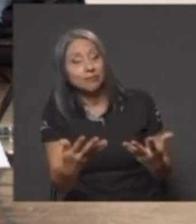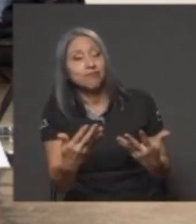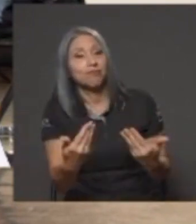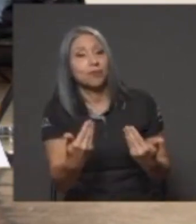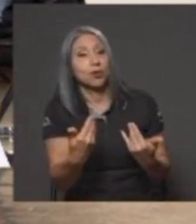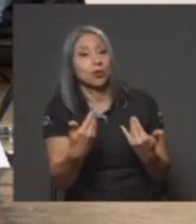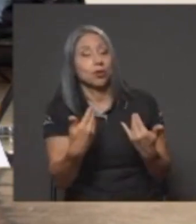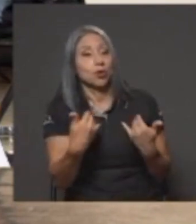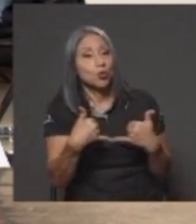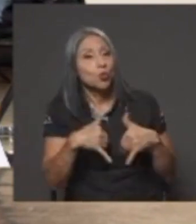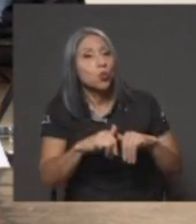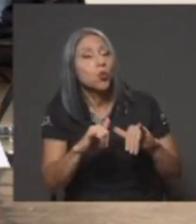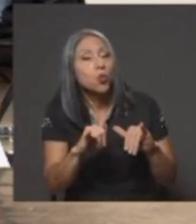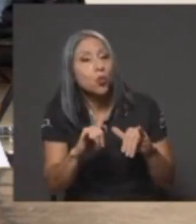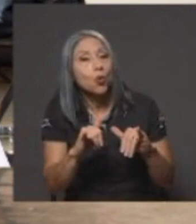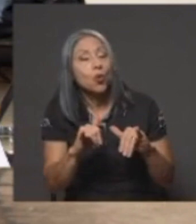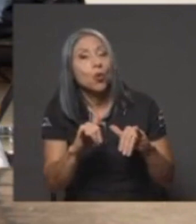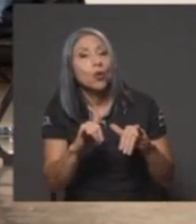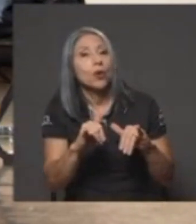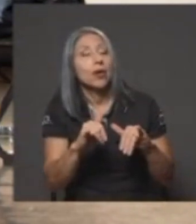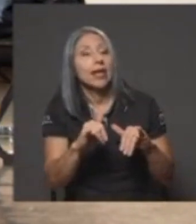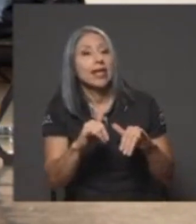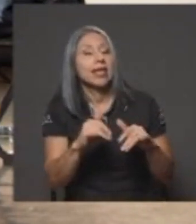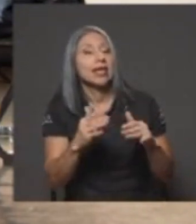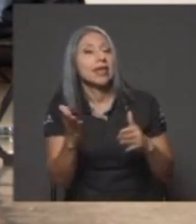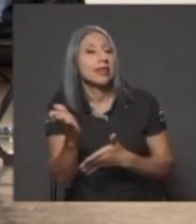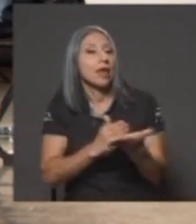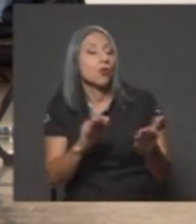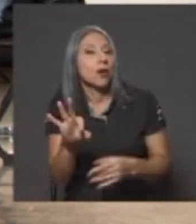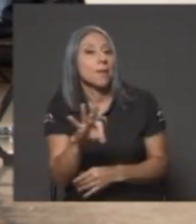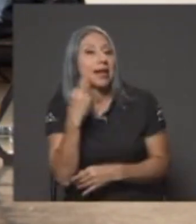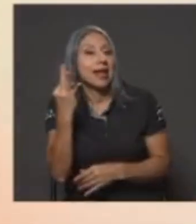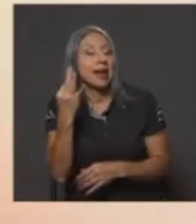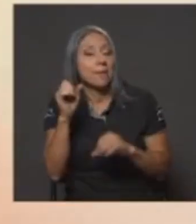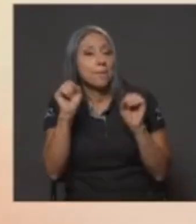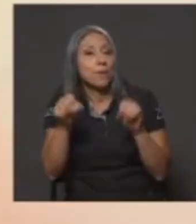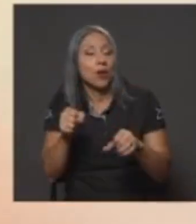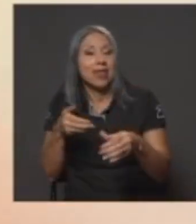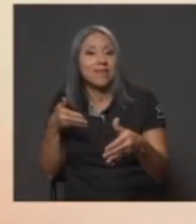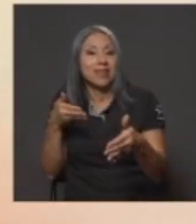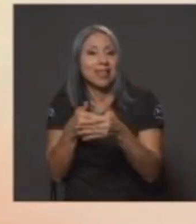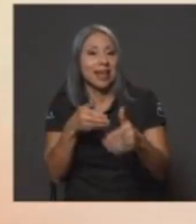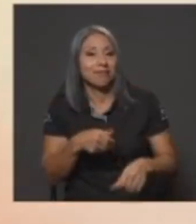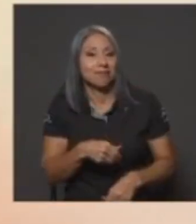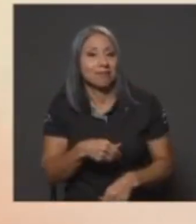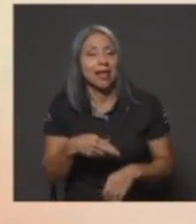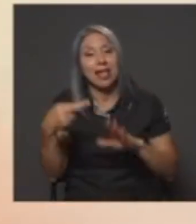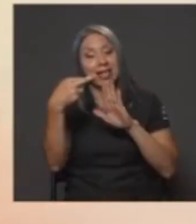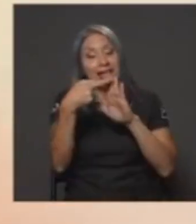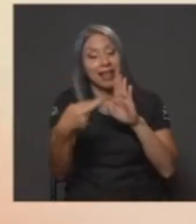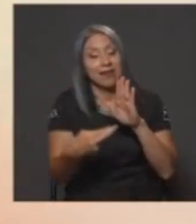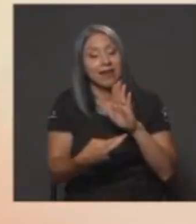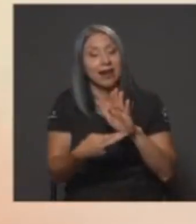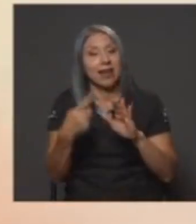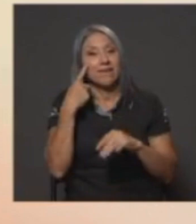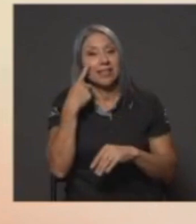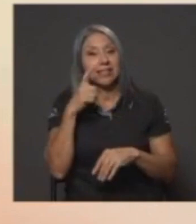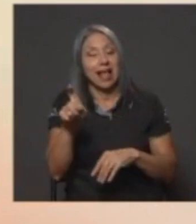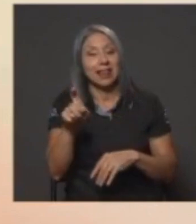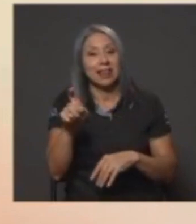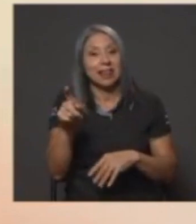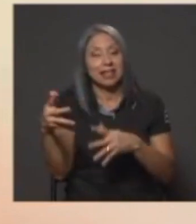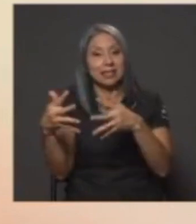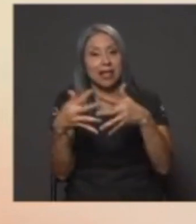y que de alguna manera nos puede afectar, que es la regla fiscal de Estados Unidos.